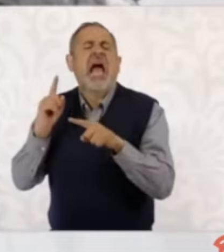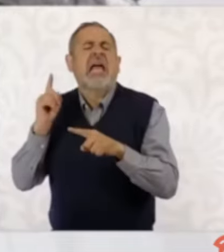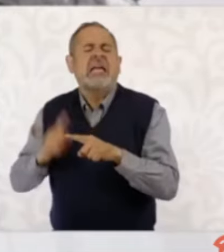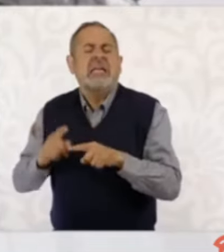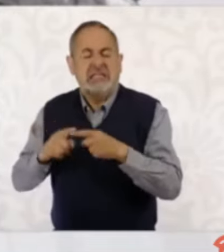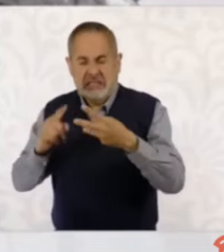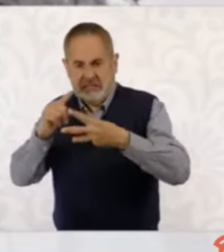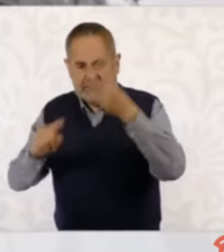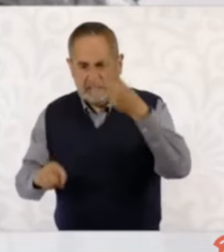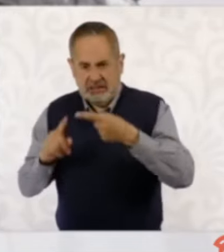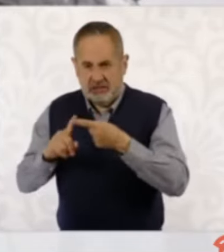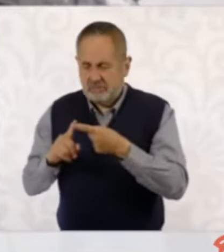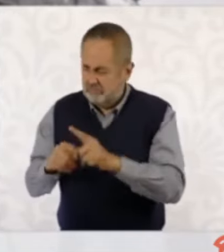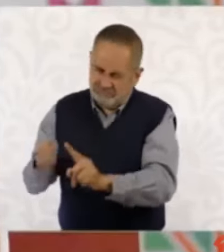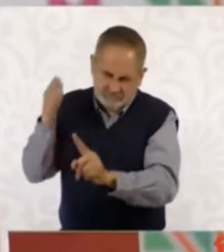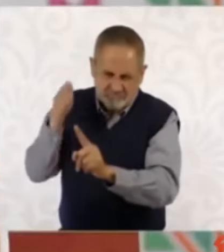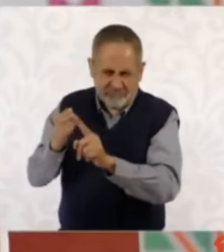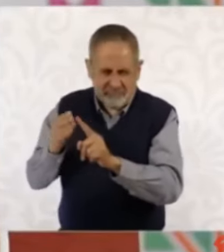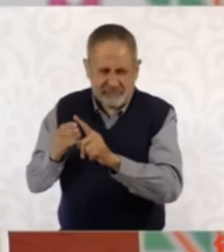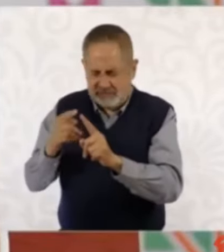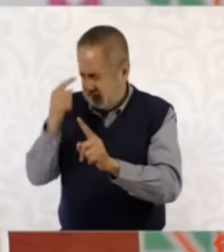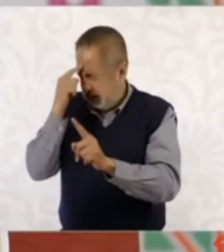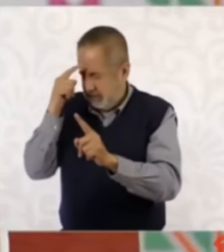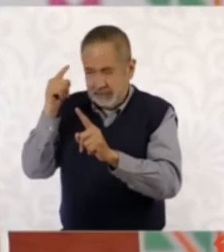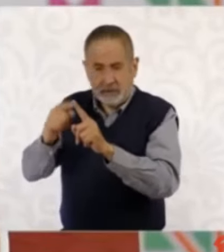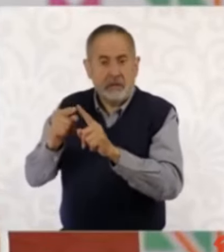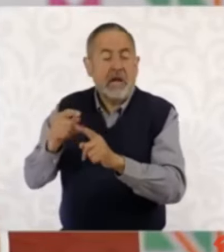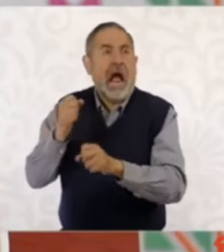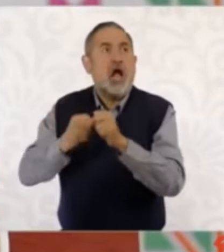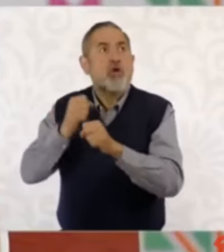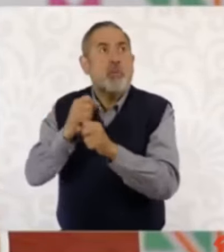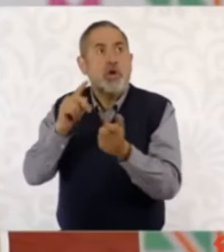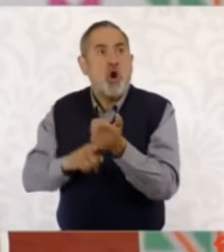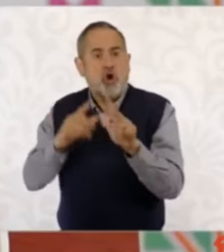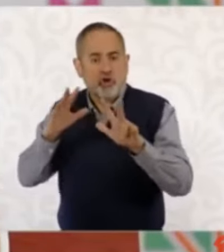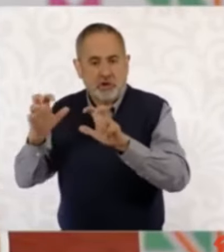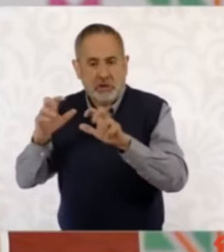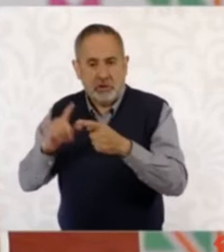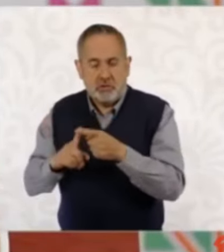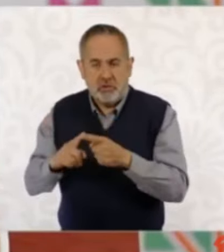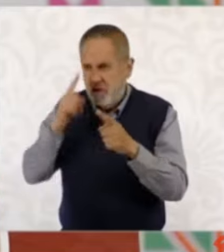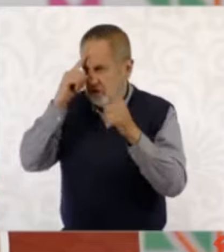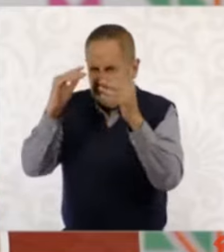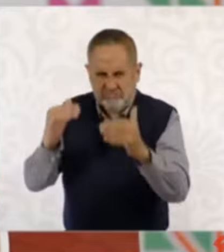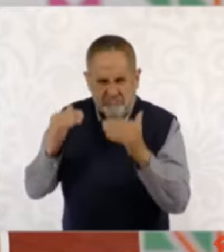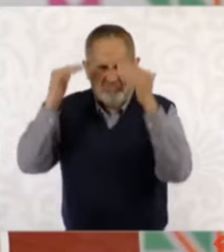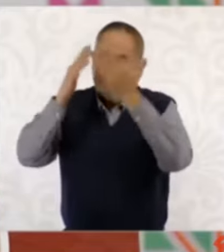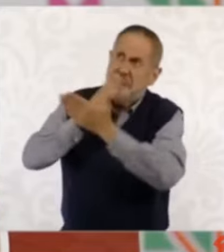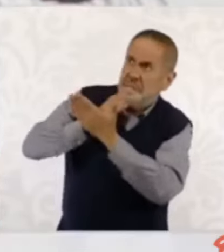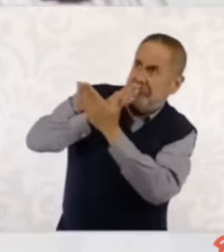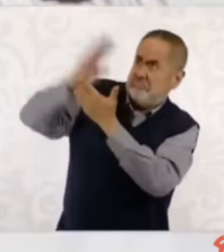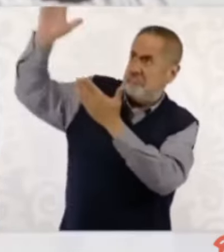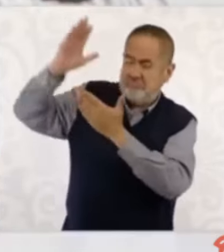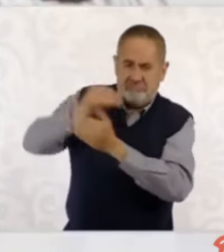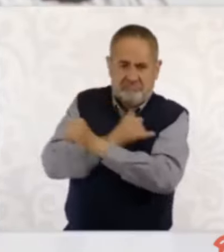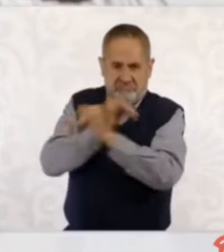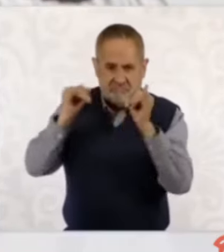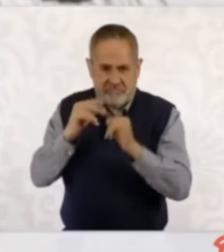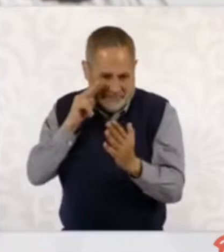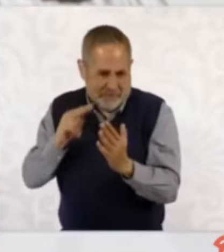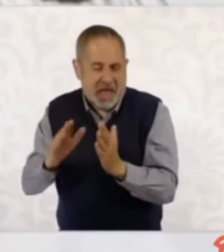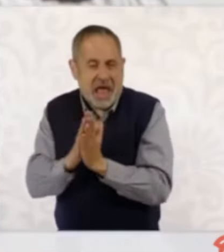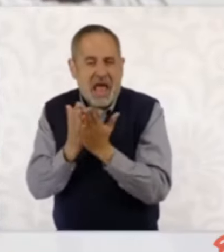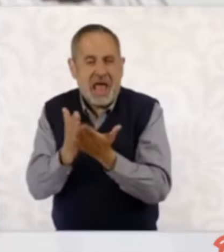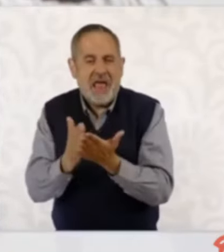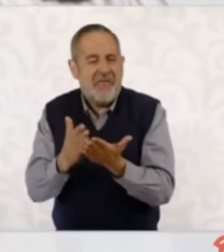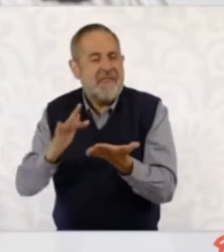tenía, en el sentido de principios del siglo XIX, pero tenía la soberanía, y si no hay que leer los sentimientos de la